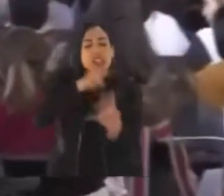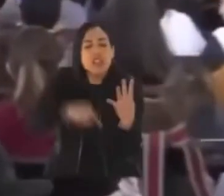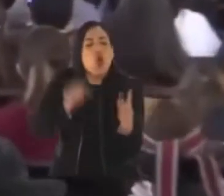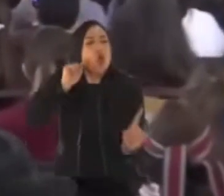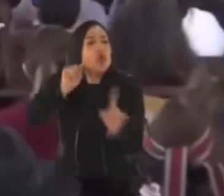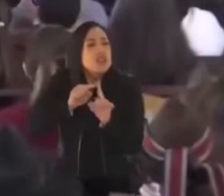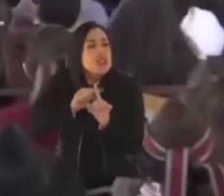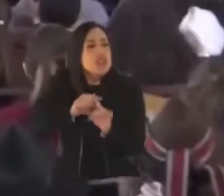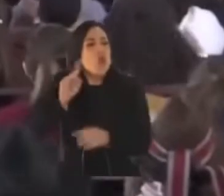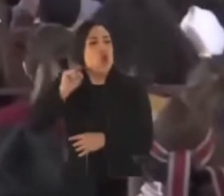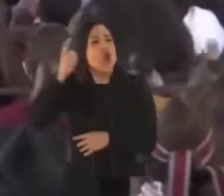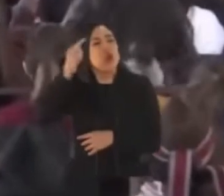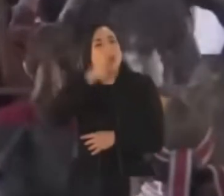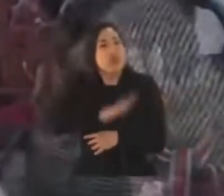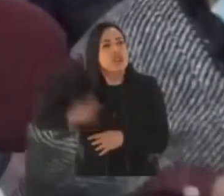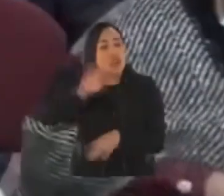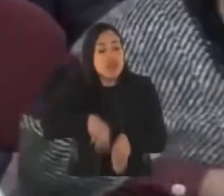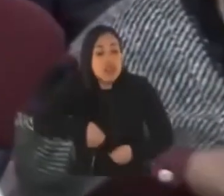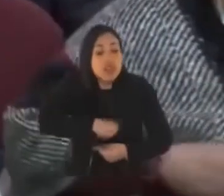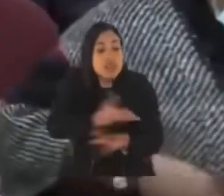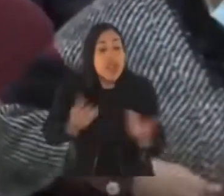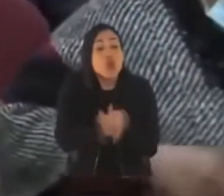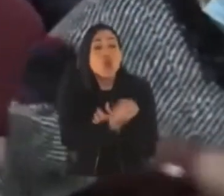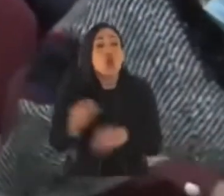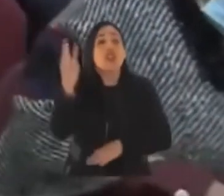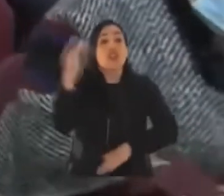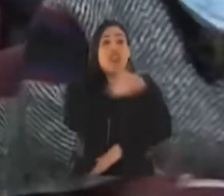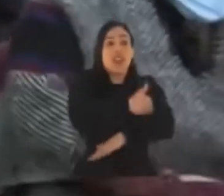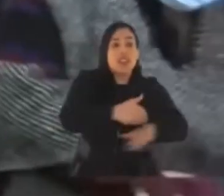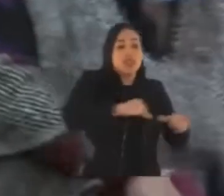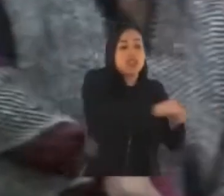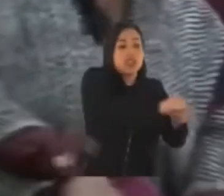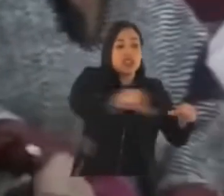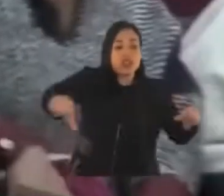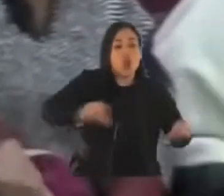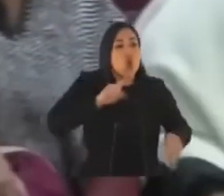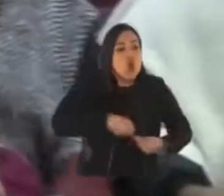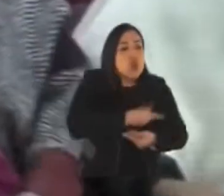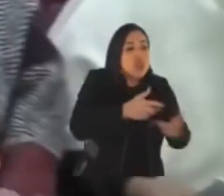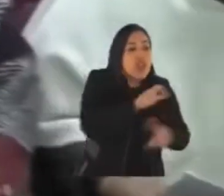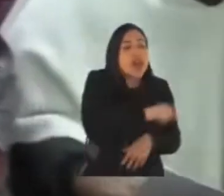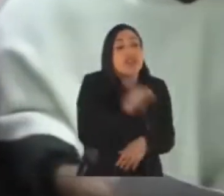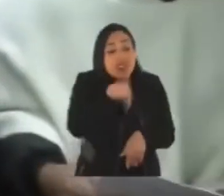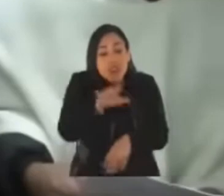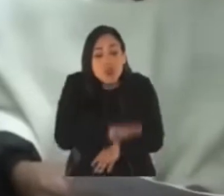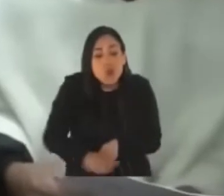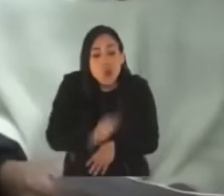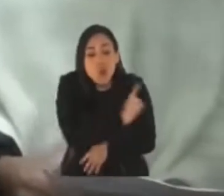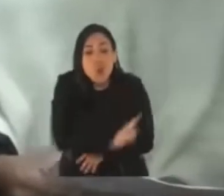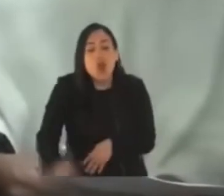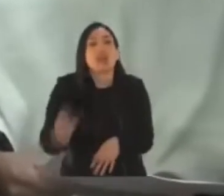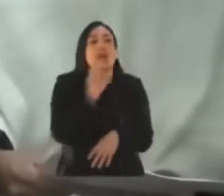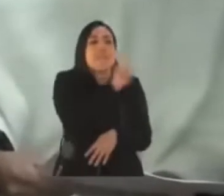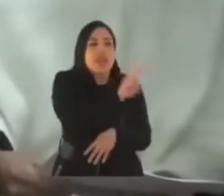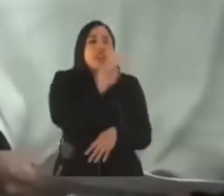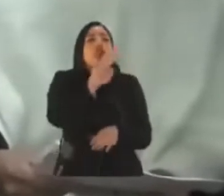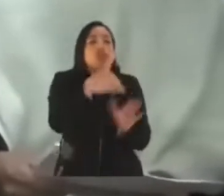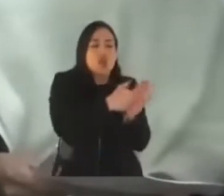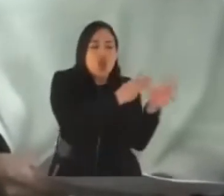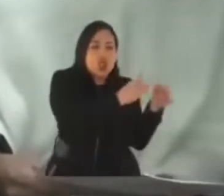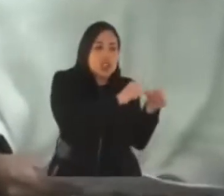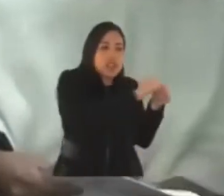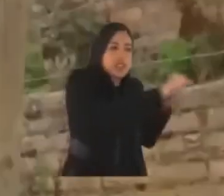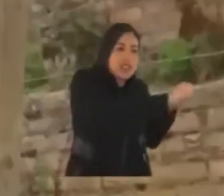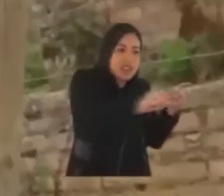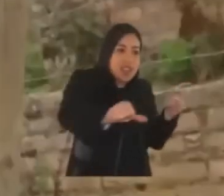propósitos de este gobierno, en total entregar más de 3 millones de hectáreas. Aquí son 22.800 hectáreas y esperan seguir